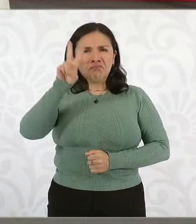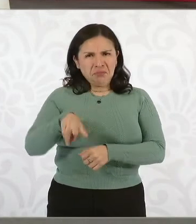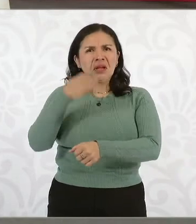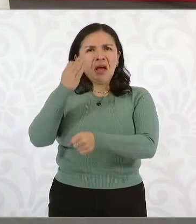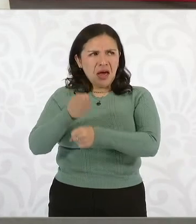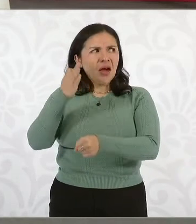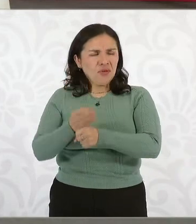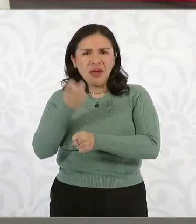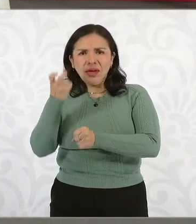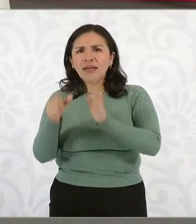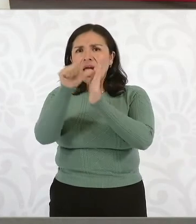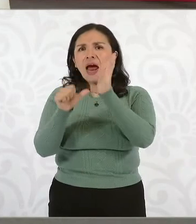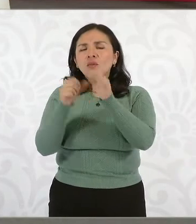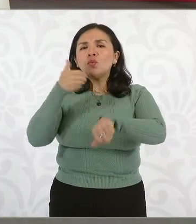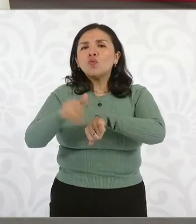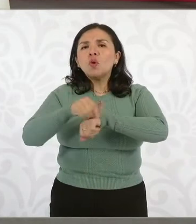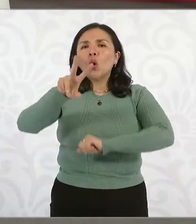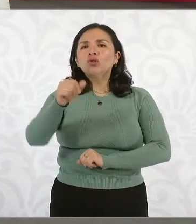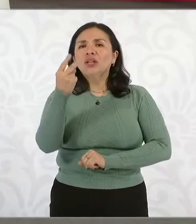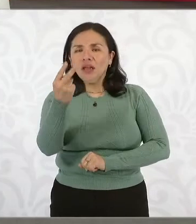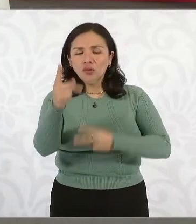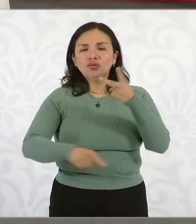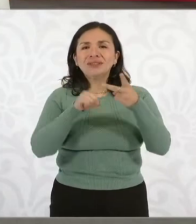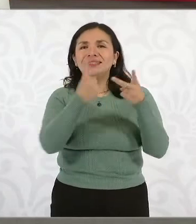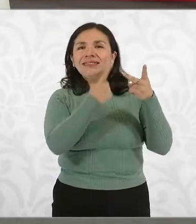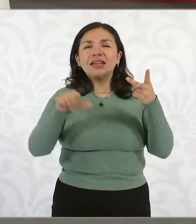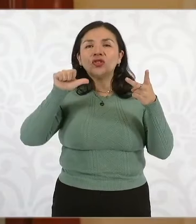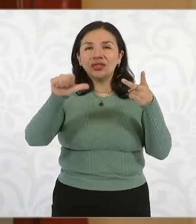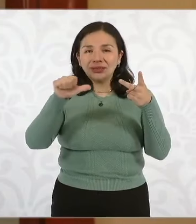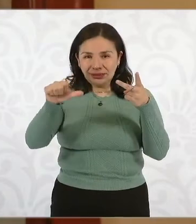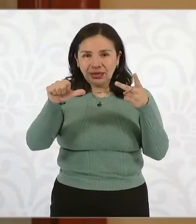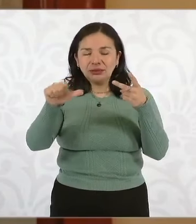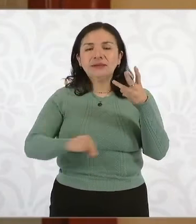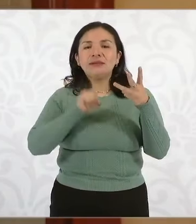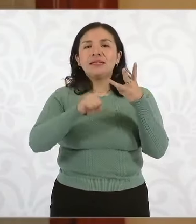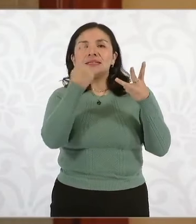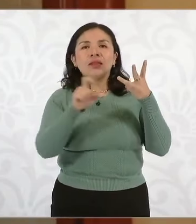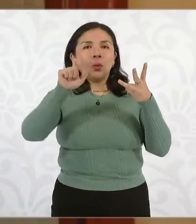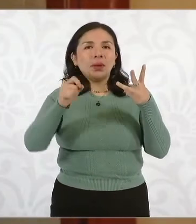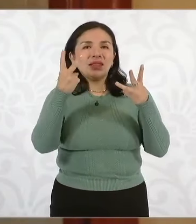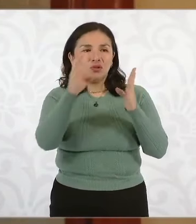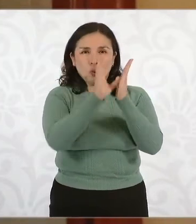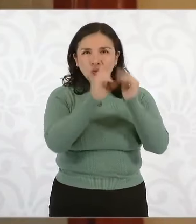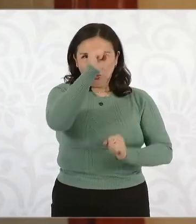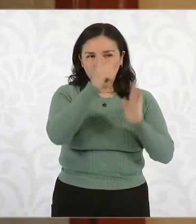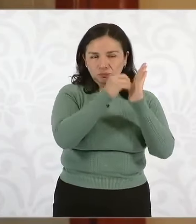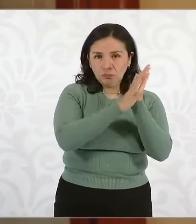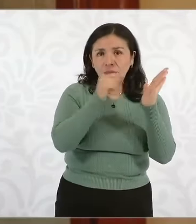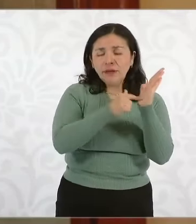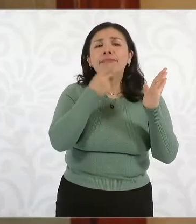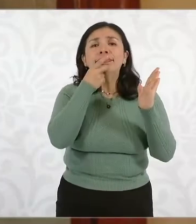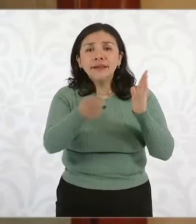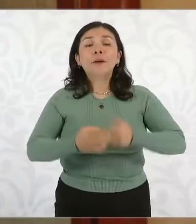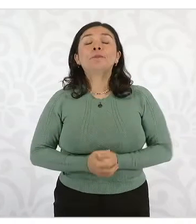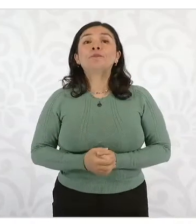Actualmente, el artículo 82 y 116 y 122 de la Constitución establecen